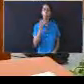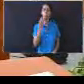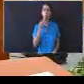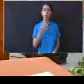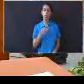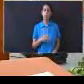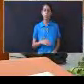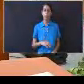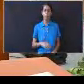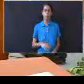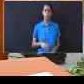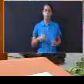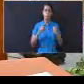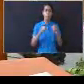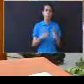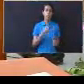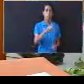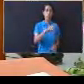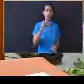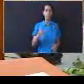y está delante de la presencia de Dios.